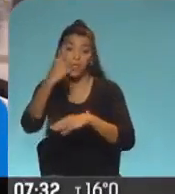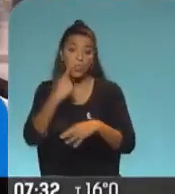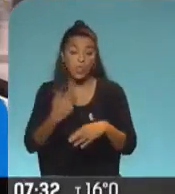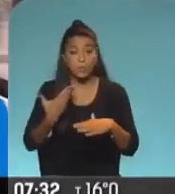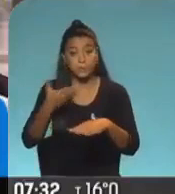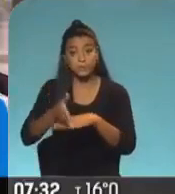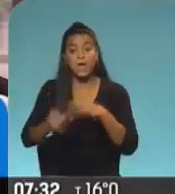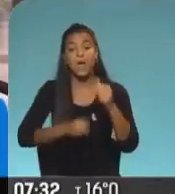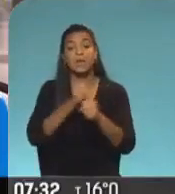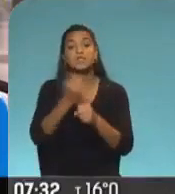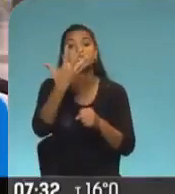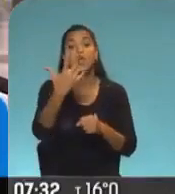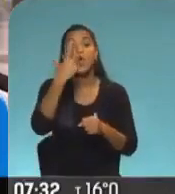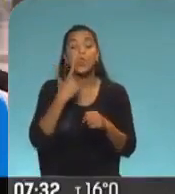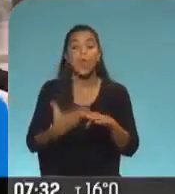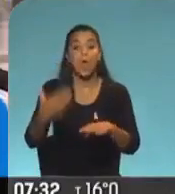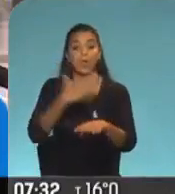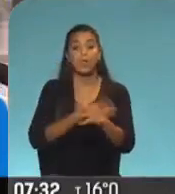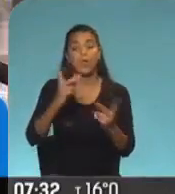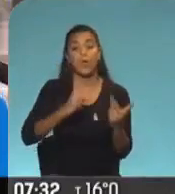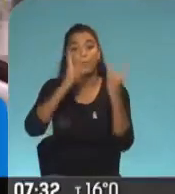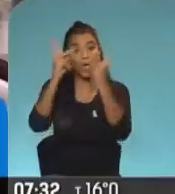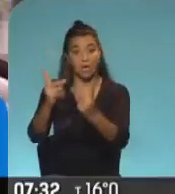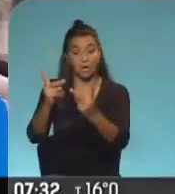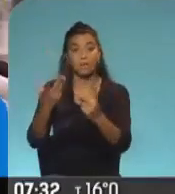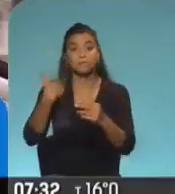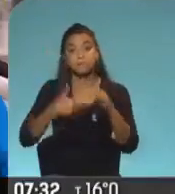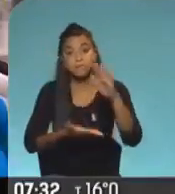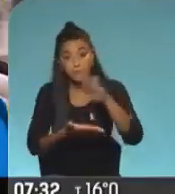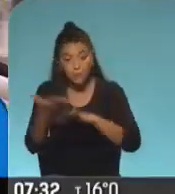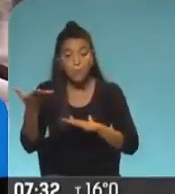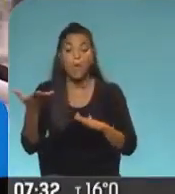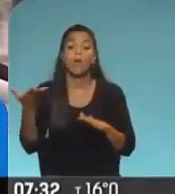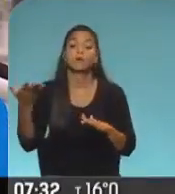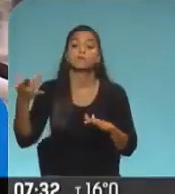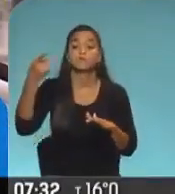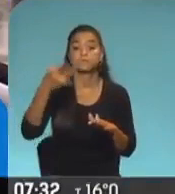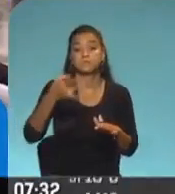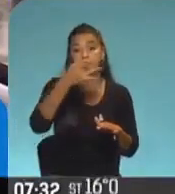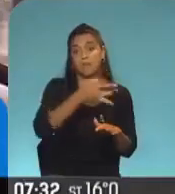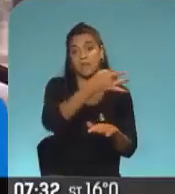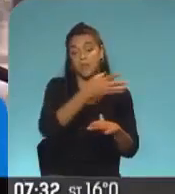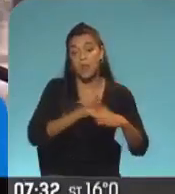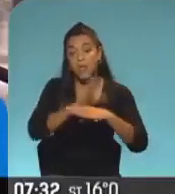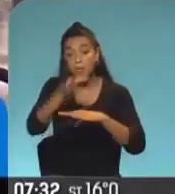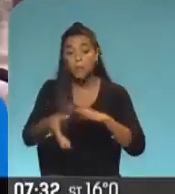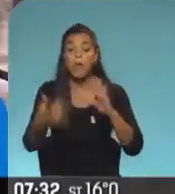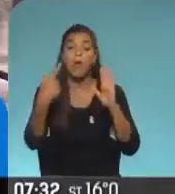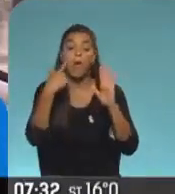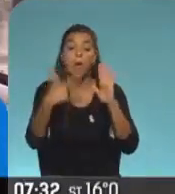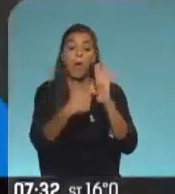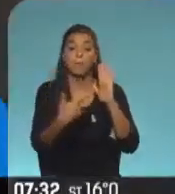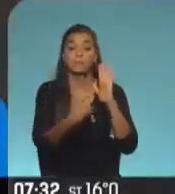van a poder hacer hasta 5 días antes del viaje. Se acercan a la estación que van a tomar el tren, se hace la lectura del código